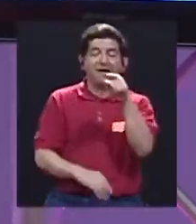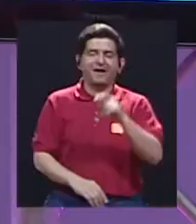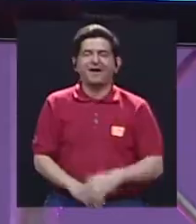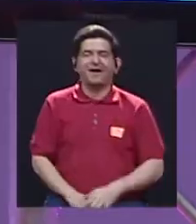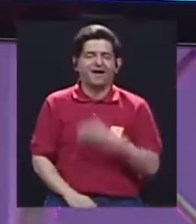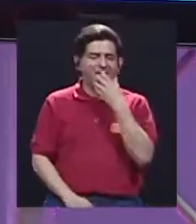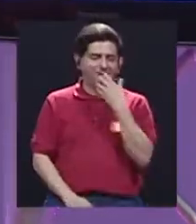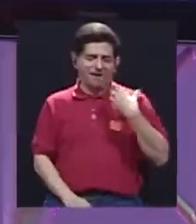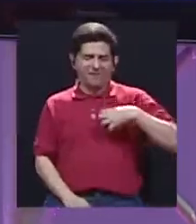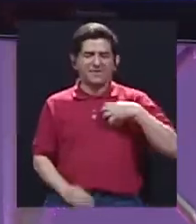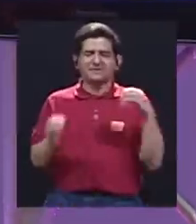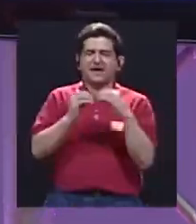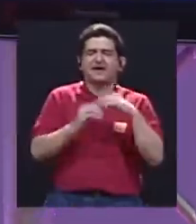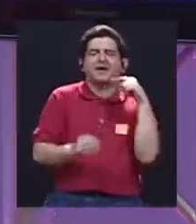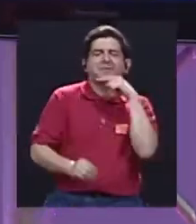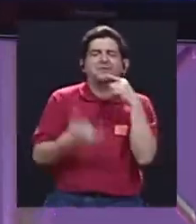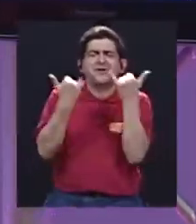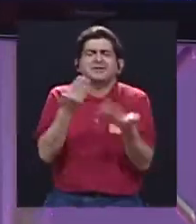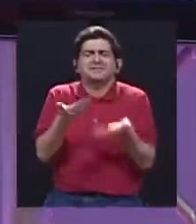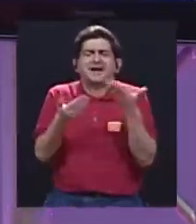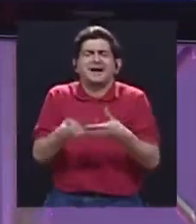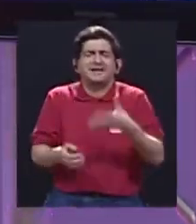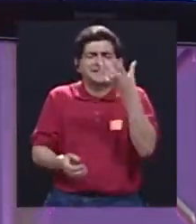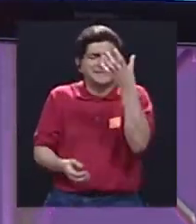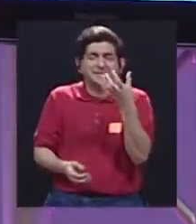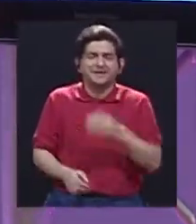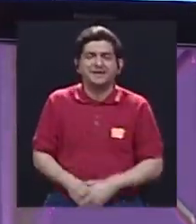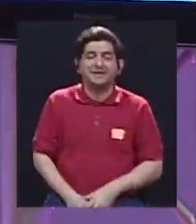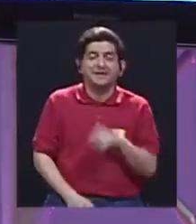rojita la que parecía punto de trabajo